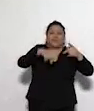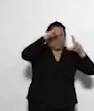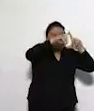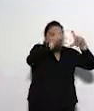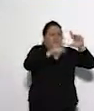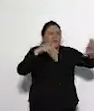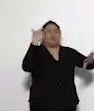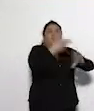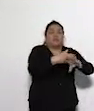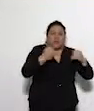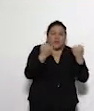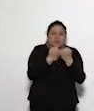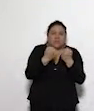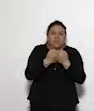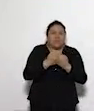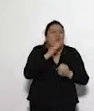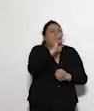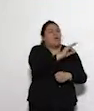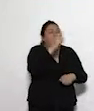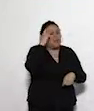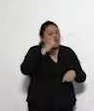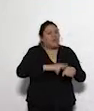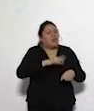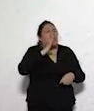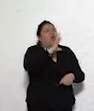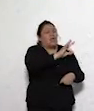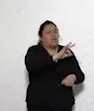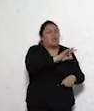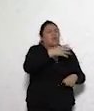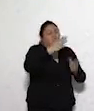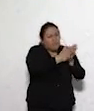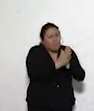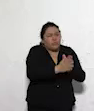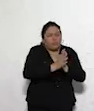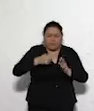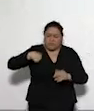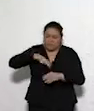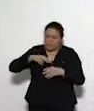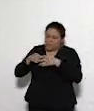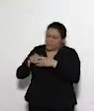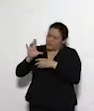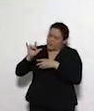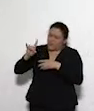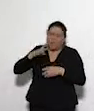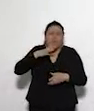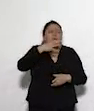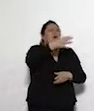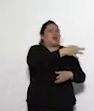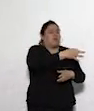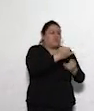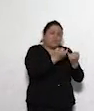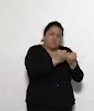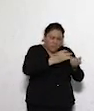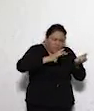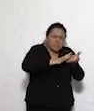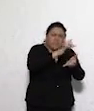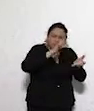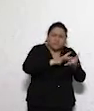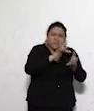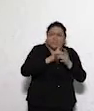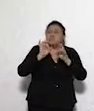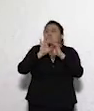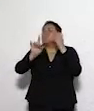rector, y la universidad y su comunidad y la Comisión Nacional de los Derechos Humanos estará en